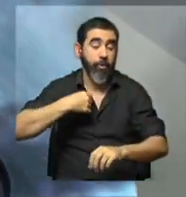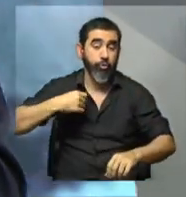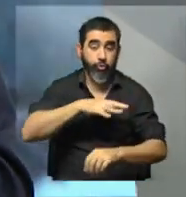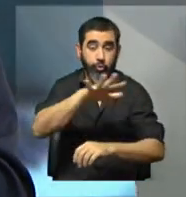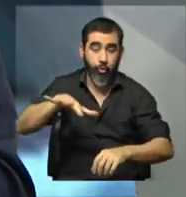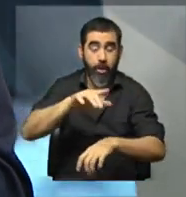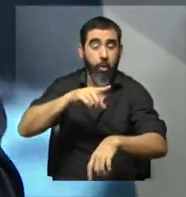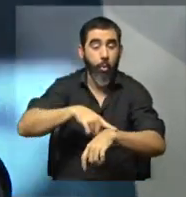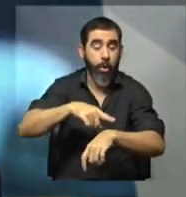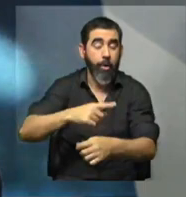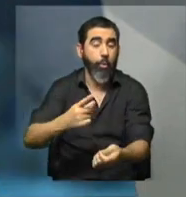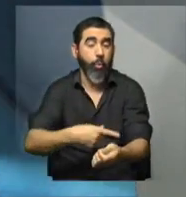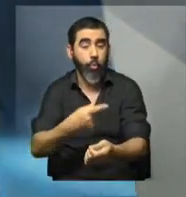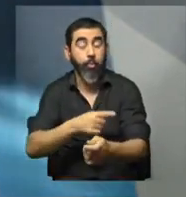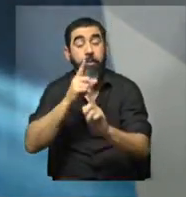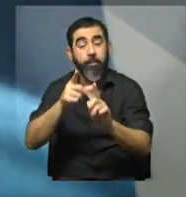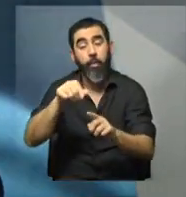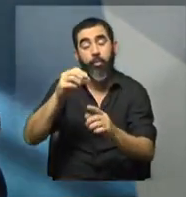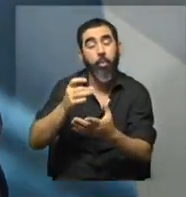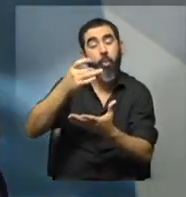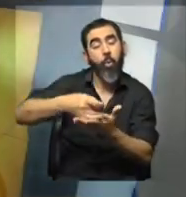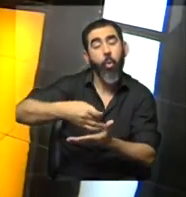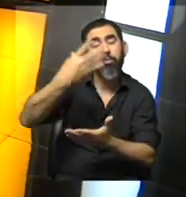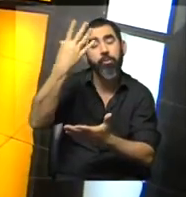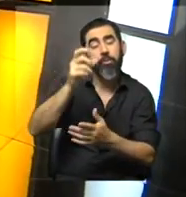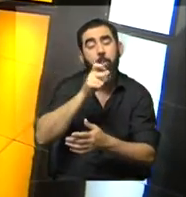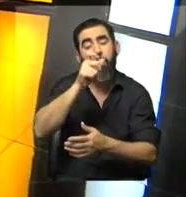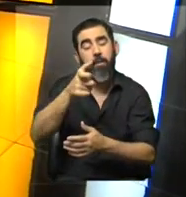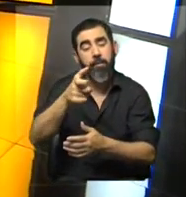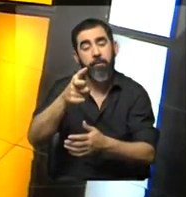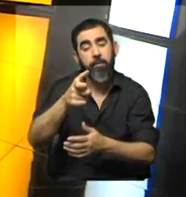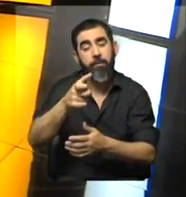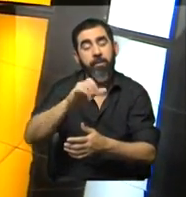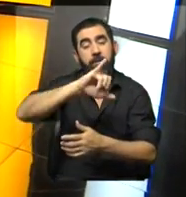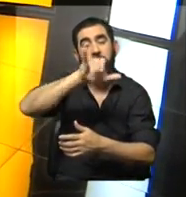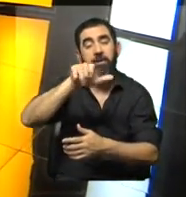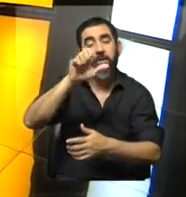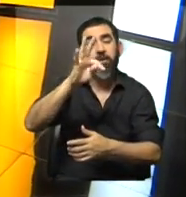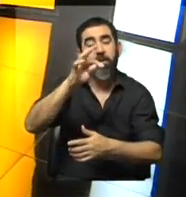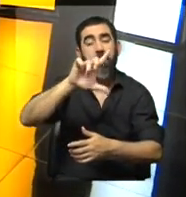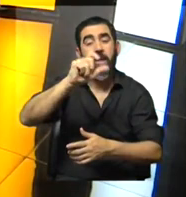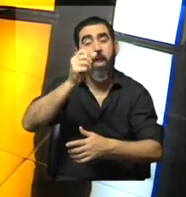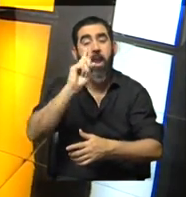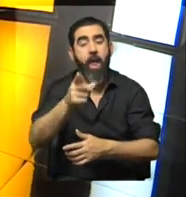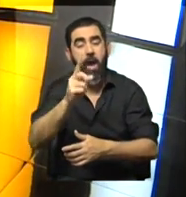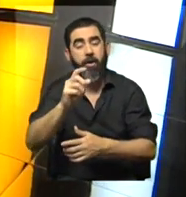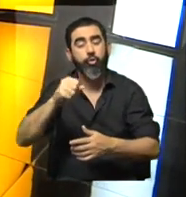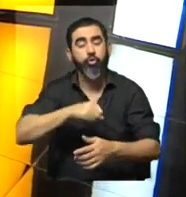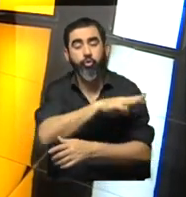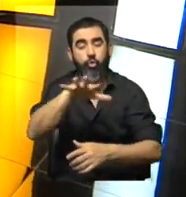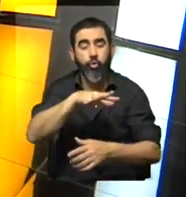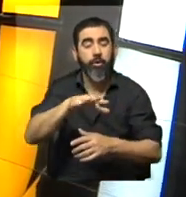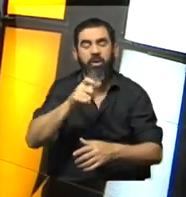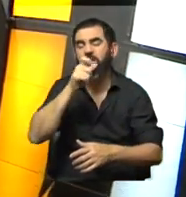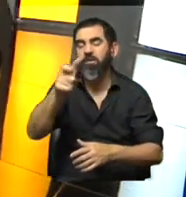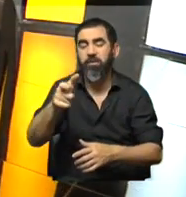horarios, a hábitos y demás. Y ahí aparece otro concepto que quiero que definamos, que es el de jet lag social. Ahí va. Sí. Los